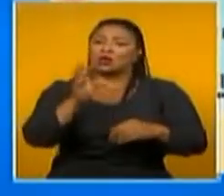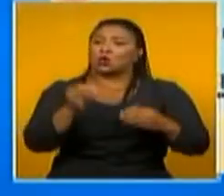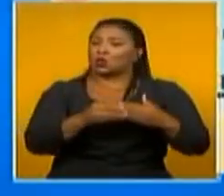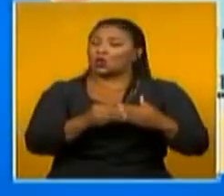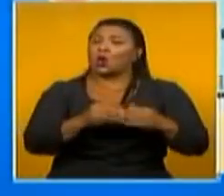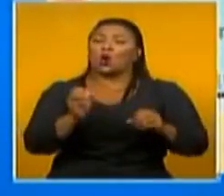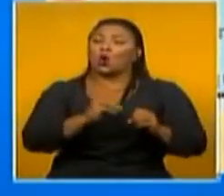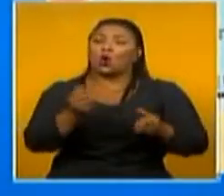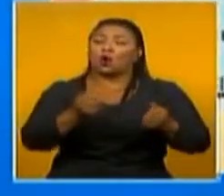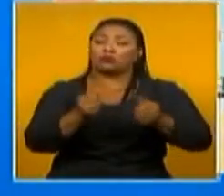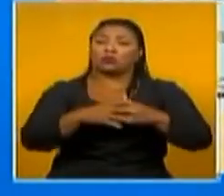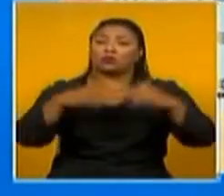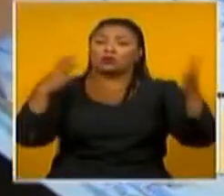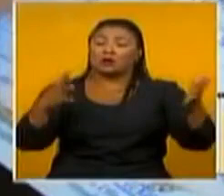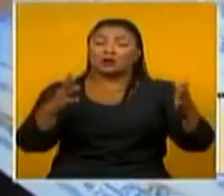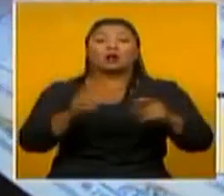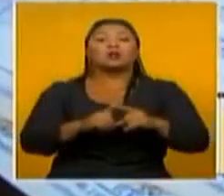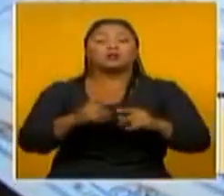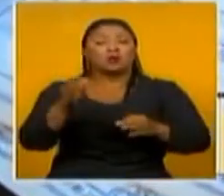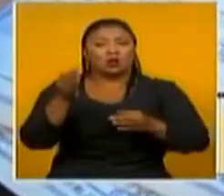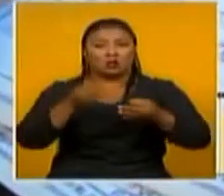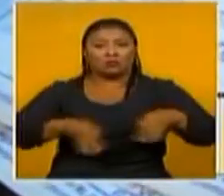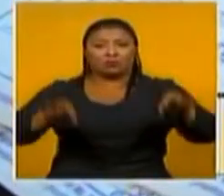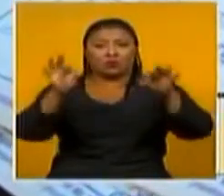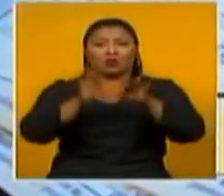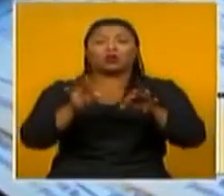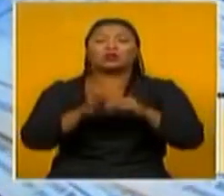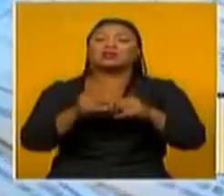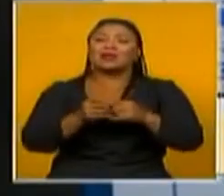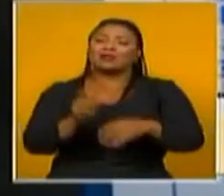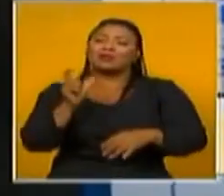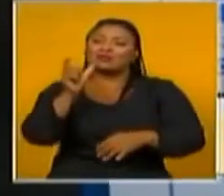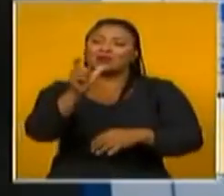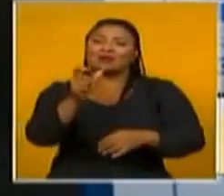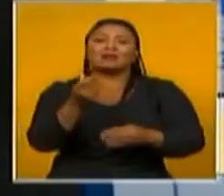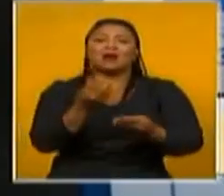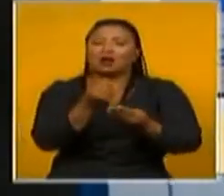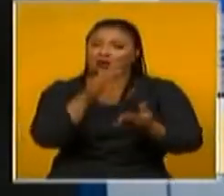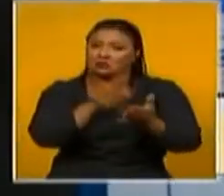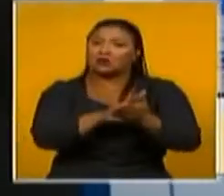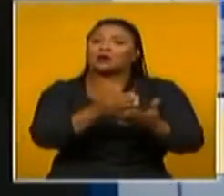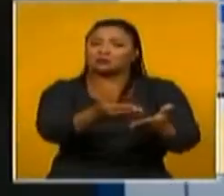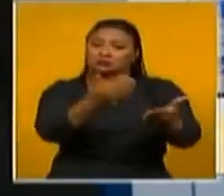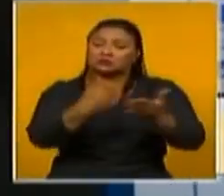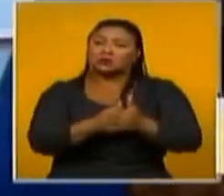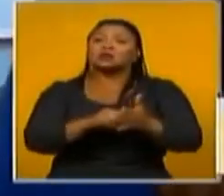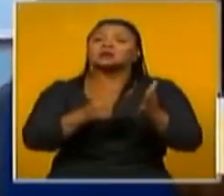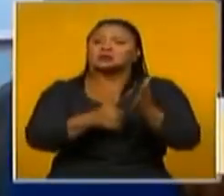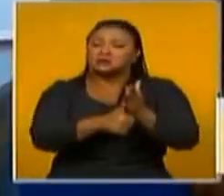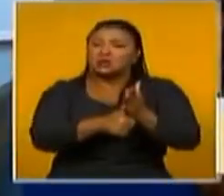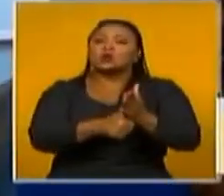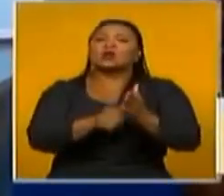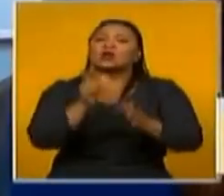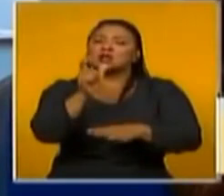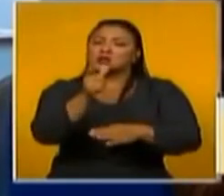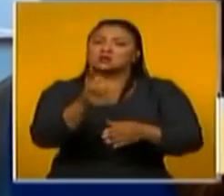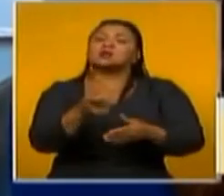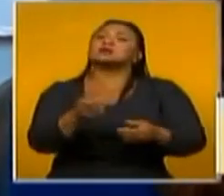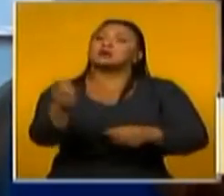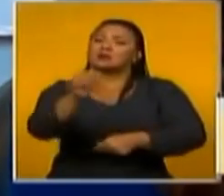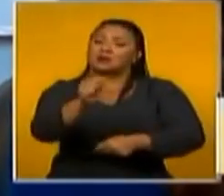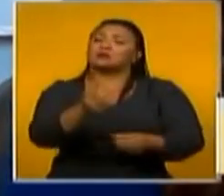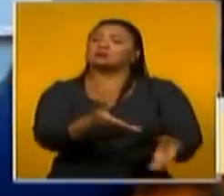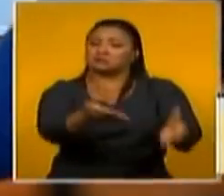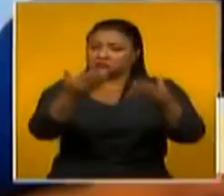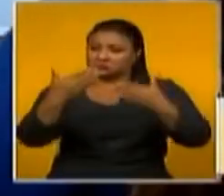de $2,000. Siempre se trata de pedir con tarjeta de crédito para tener una referencia, más la cédula y licencia. Ya me ha pasado. En los carros